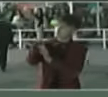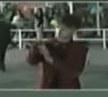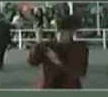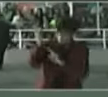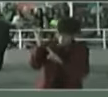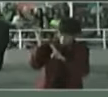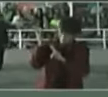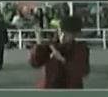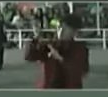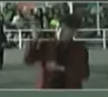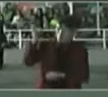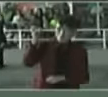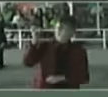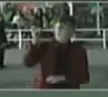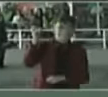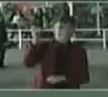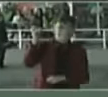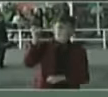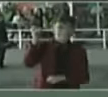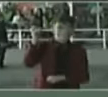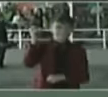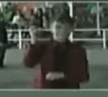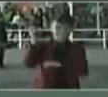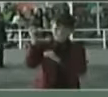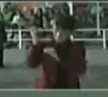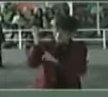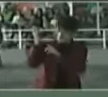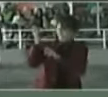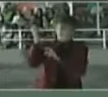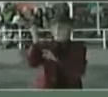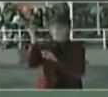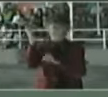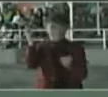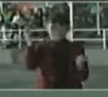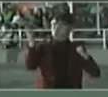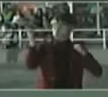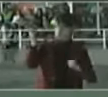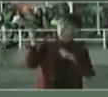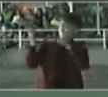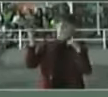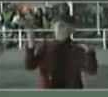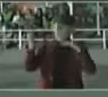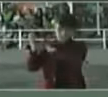pero tiene poder para reverdecer el árbol seco.